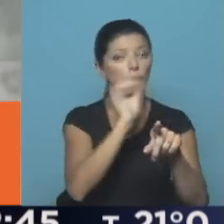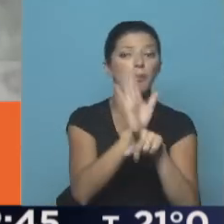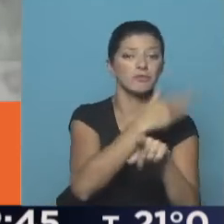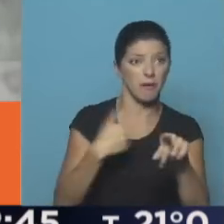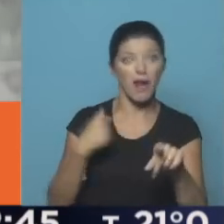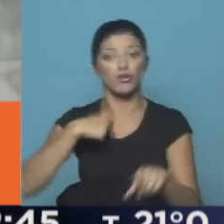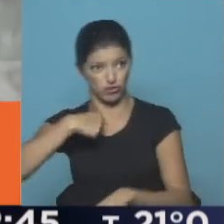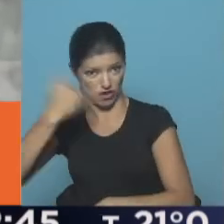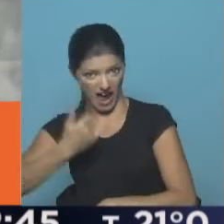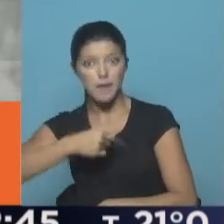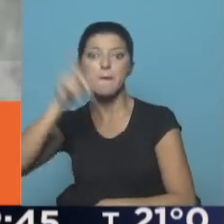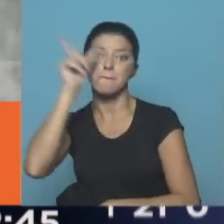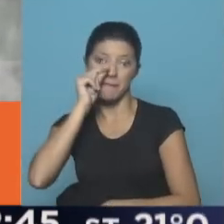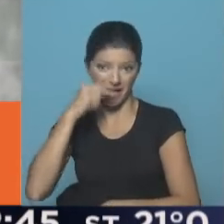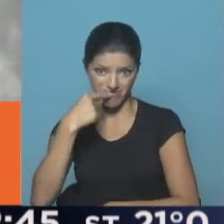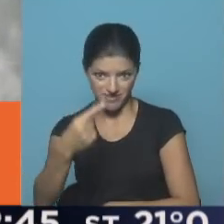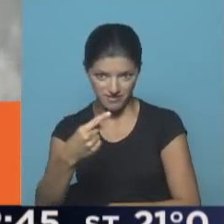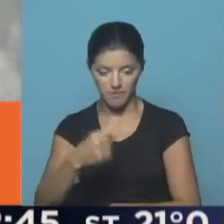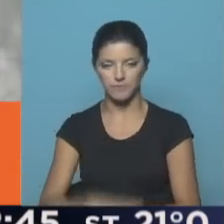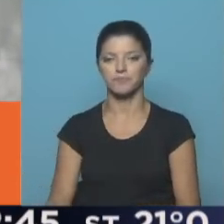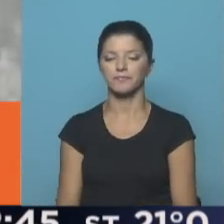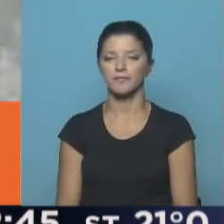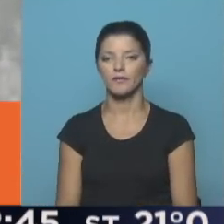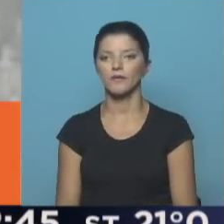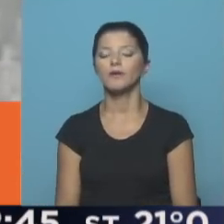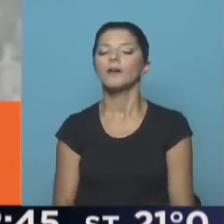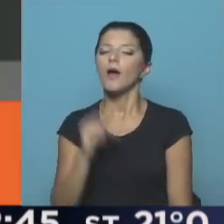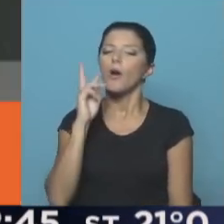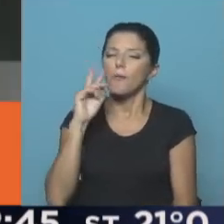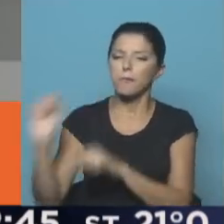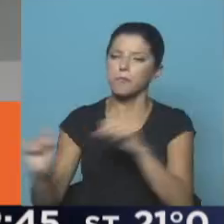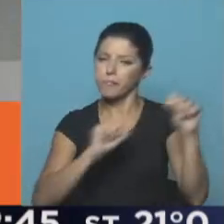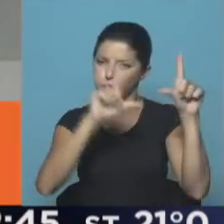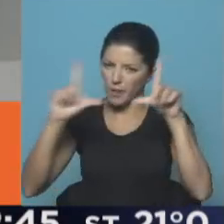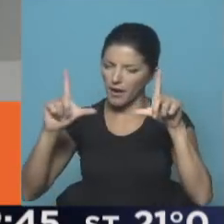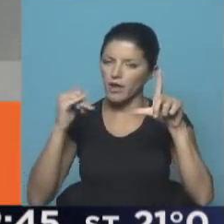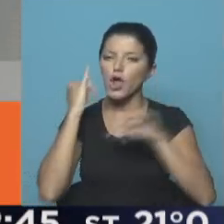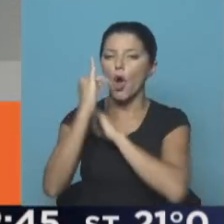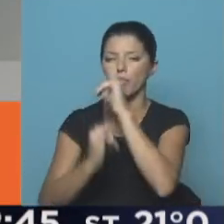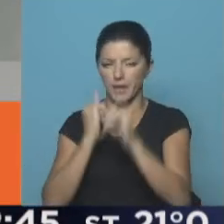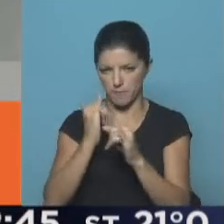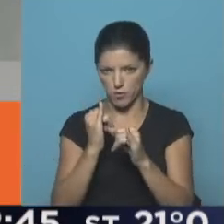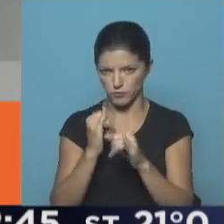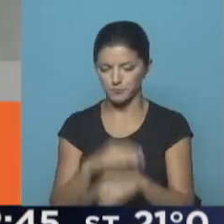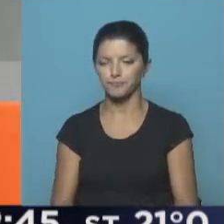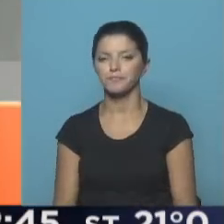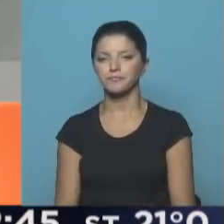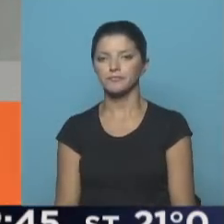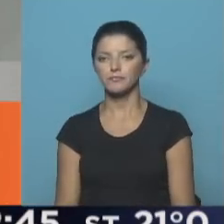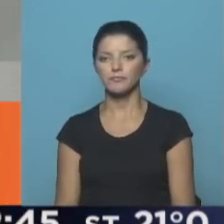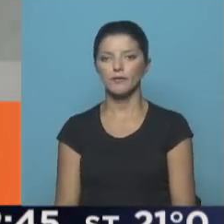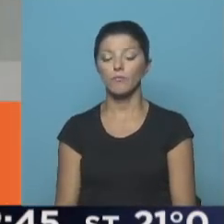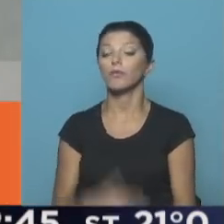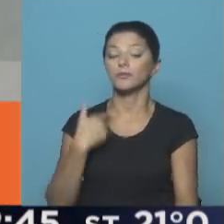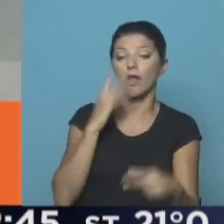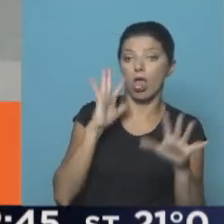¿no? Podemos ver, ahí vemos unas imágenes y podemos contar un poquito qué es lo que ocurrió, porque mientras todavía nos estábamos